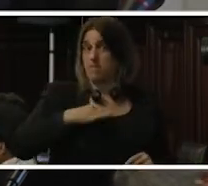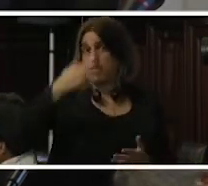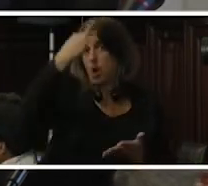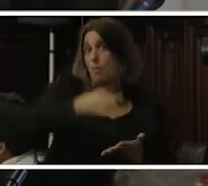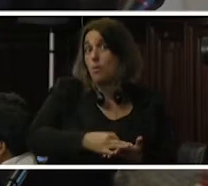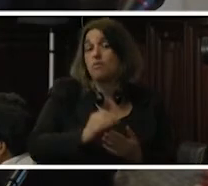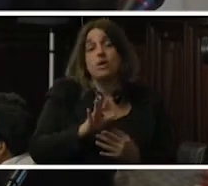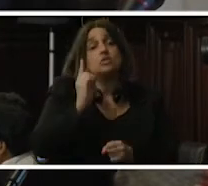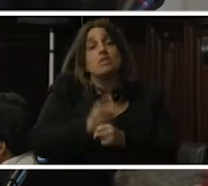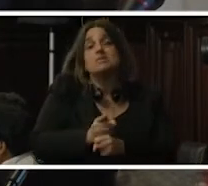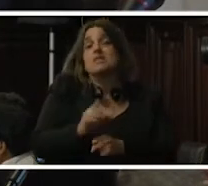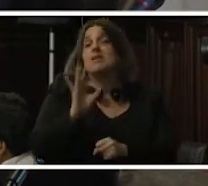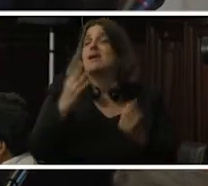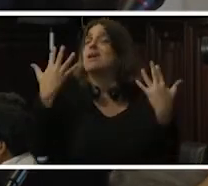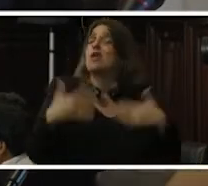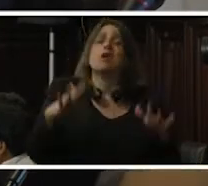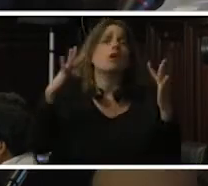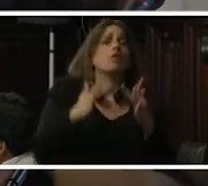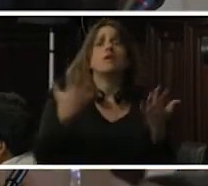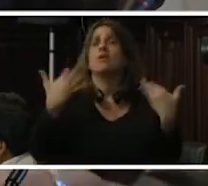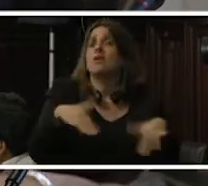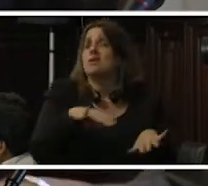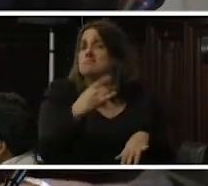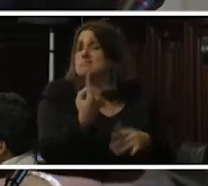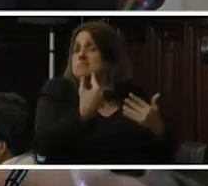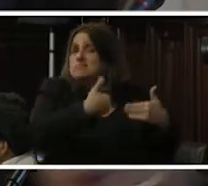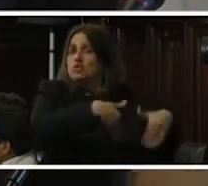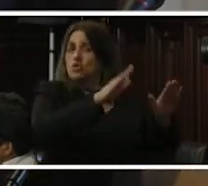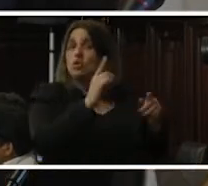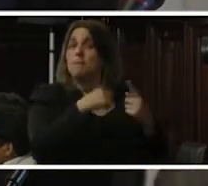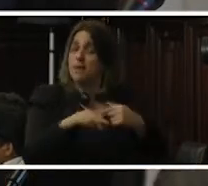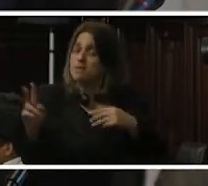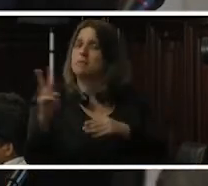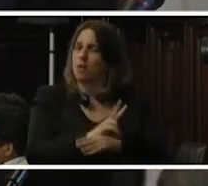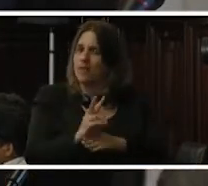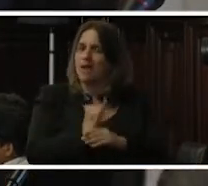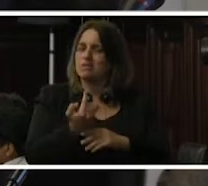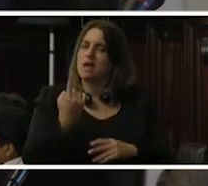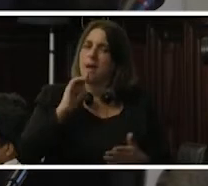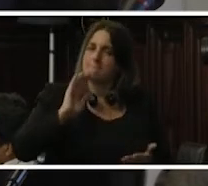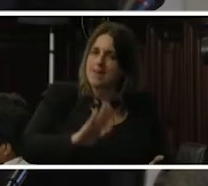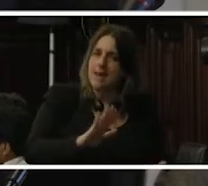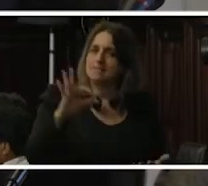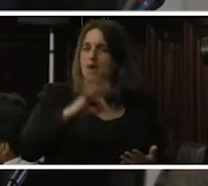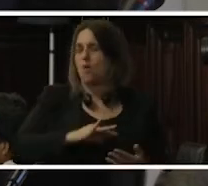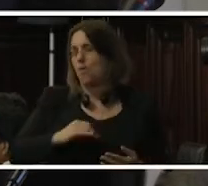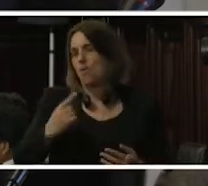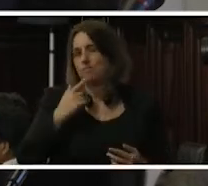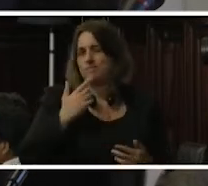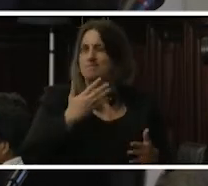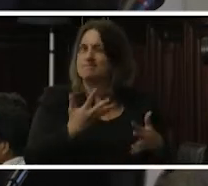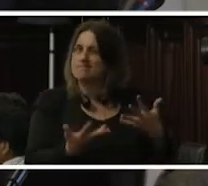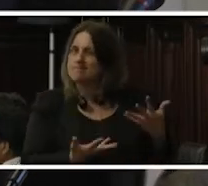pueblos indígenas que no desean ser contactados y protegerlos frente a lo que pueden ser las amenazas y las agresiones, no